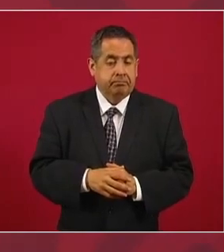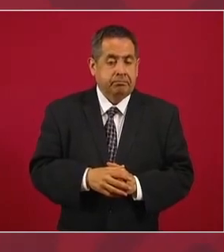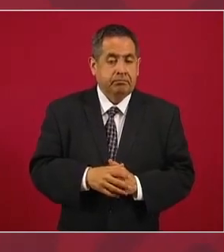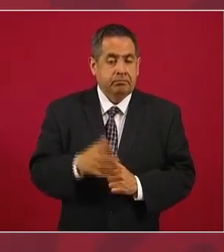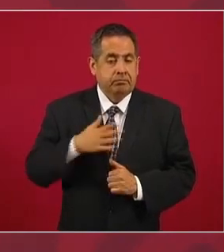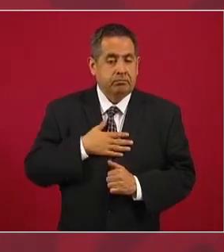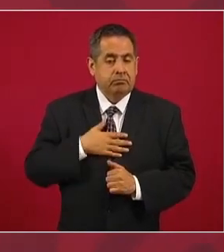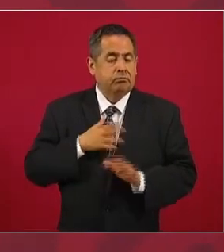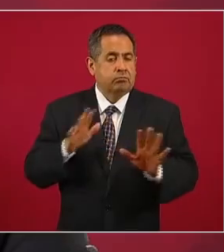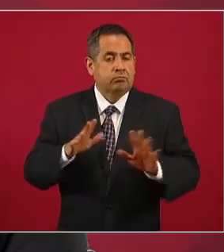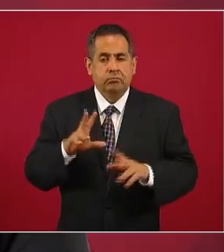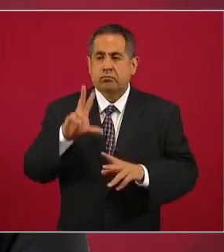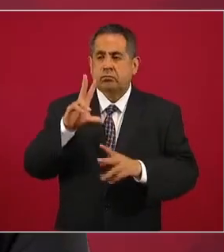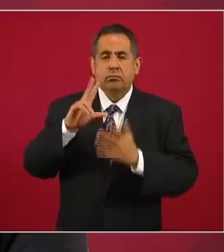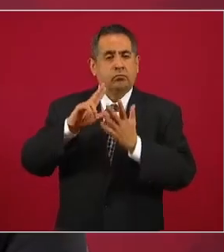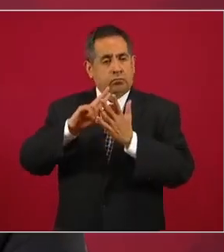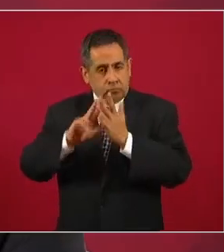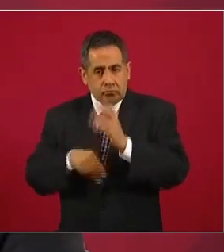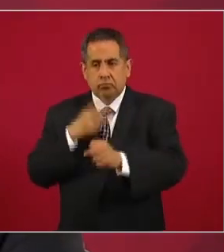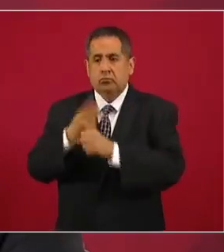soy partidario de la no reelección